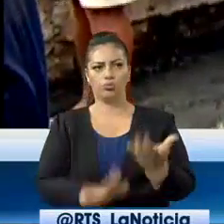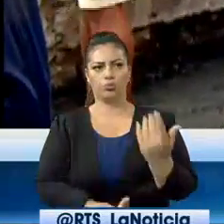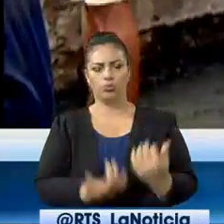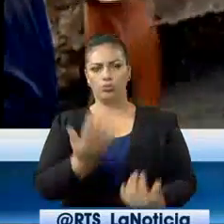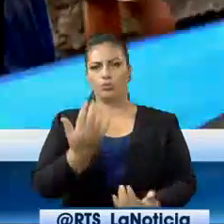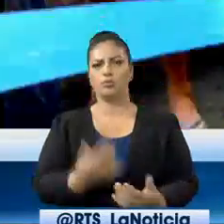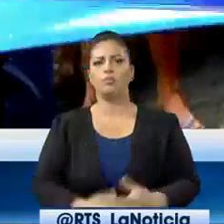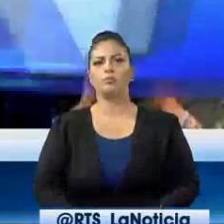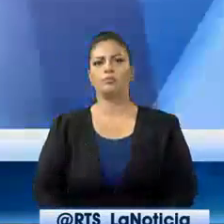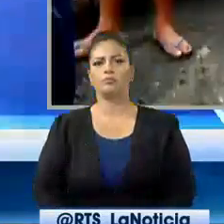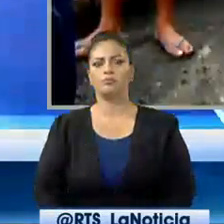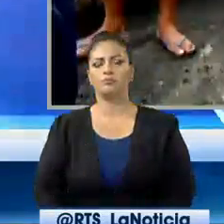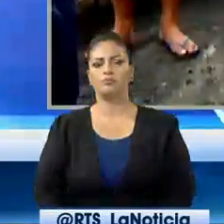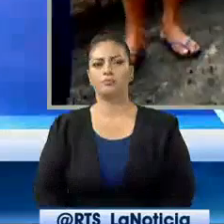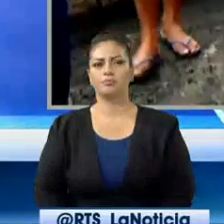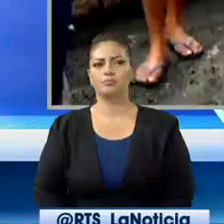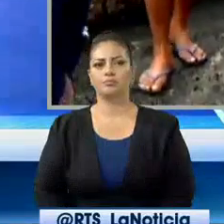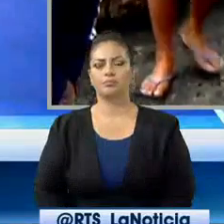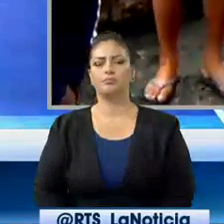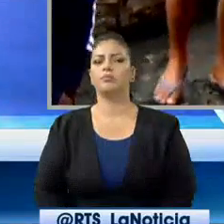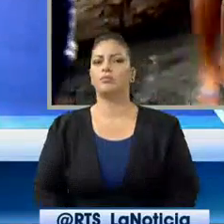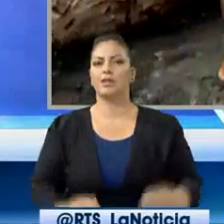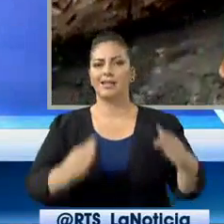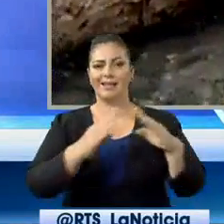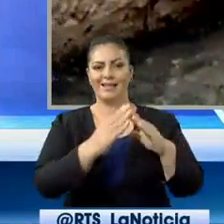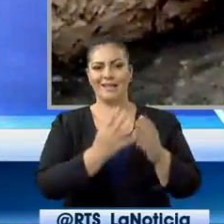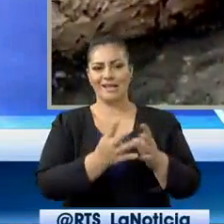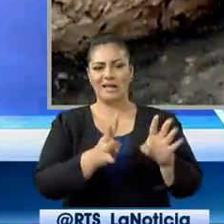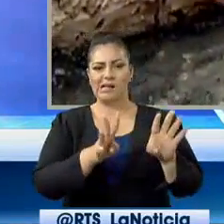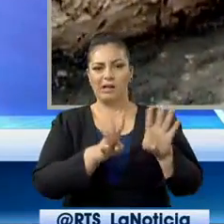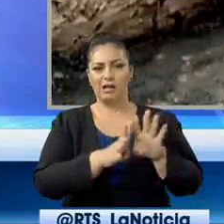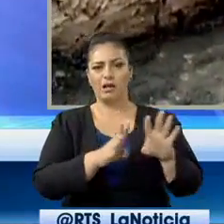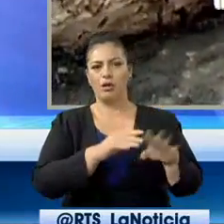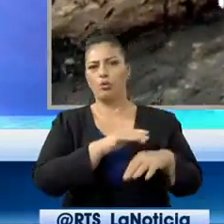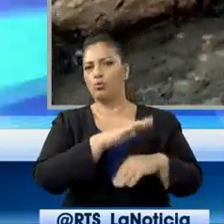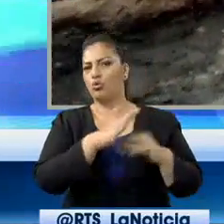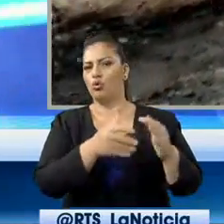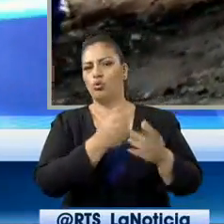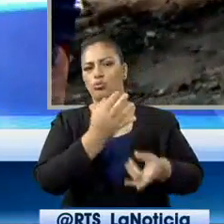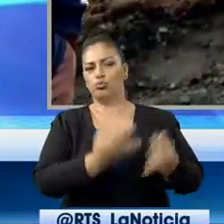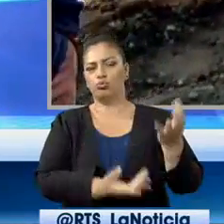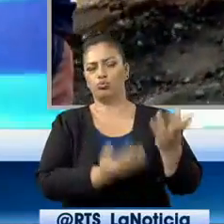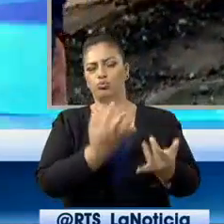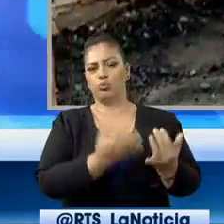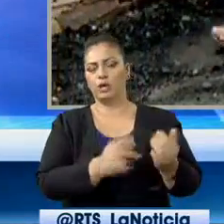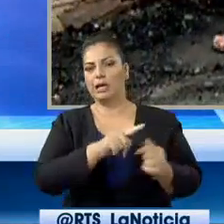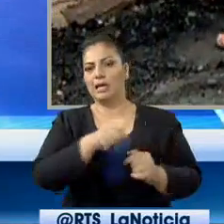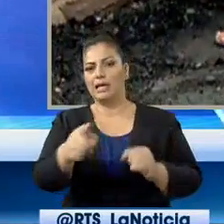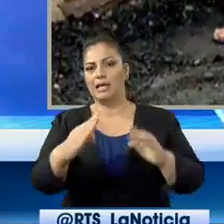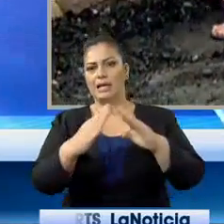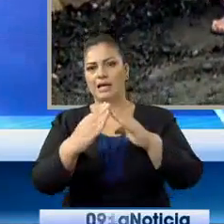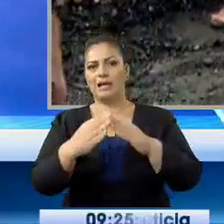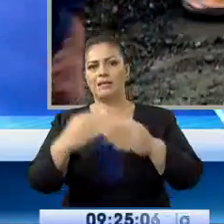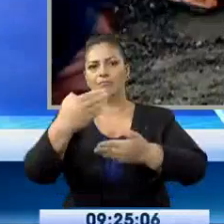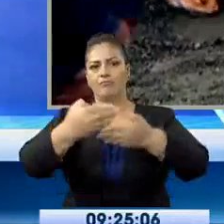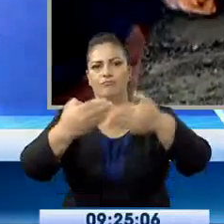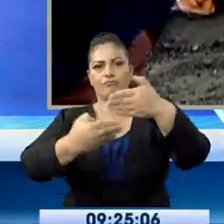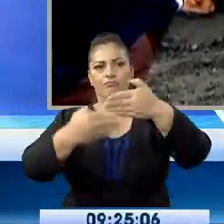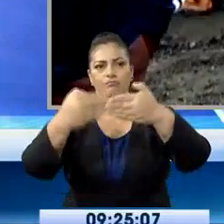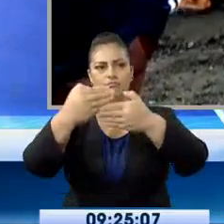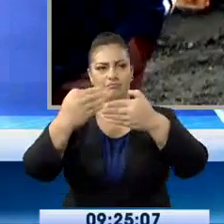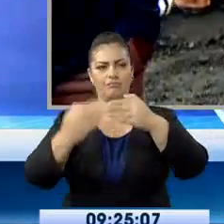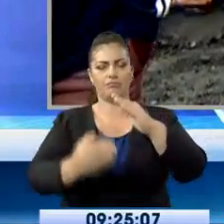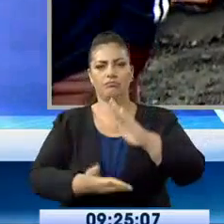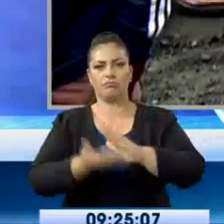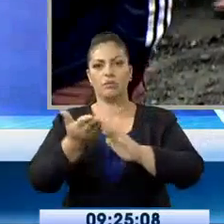mixta, la que se encuentra al lado, que es de construcción de cemento, pero se quemó hasta la mitad, y justo en esa parte era donde